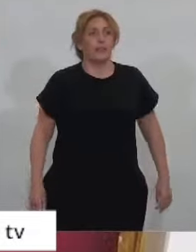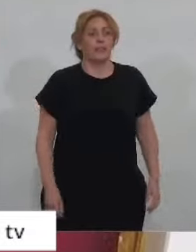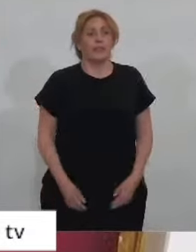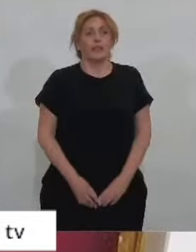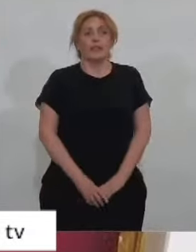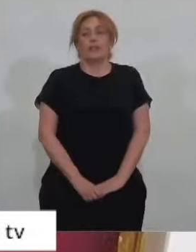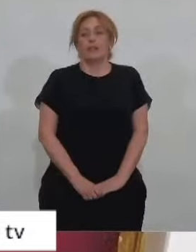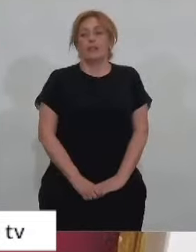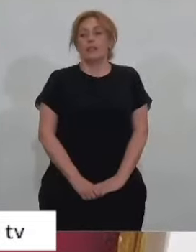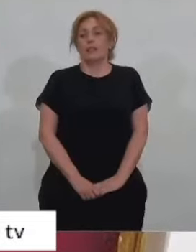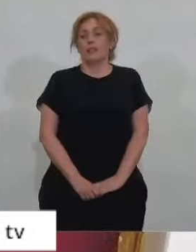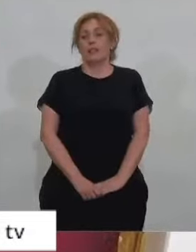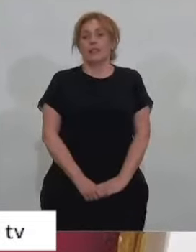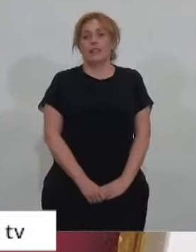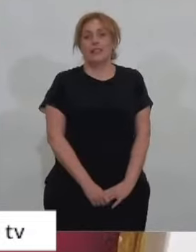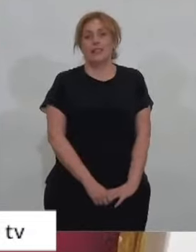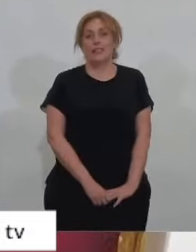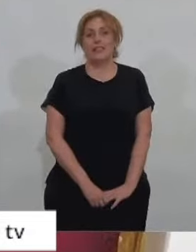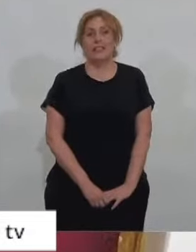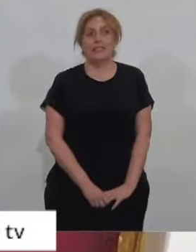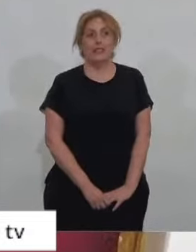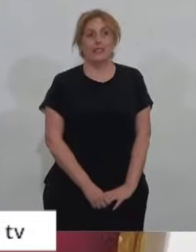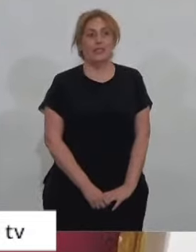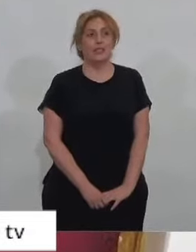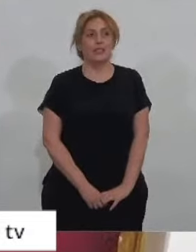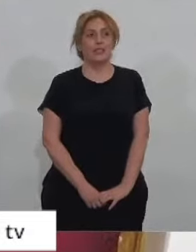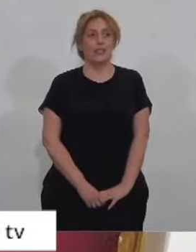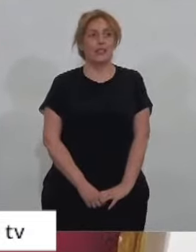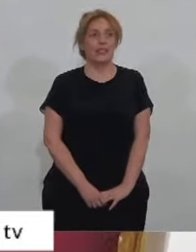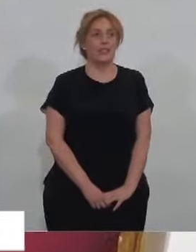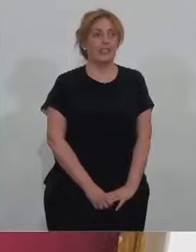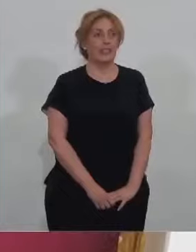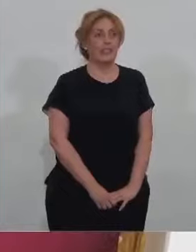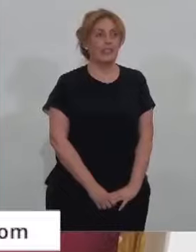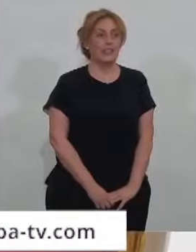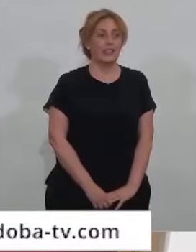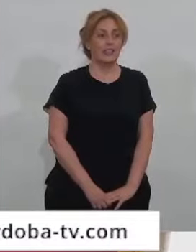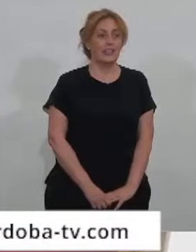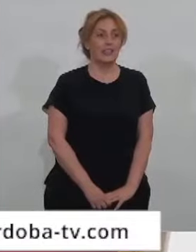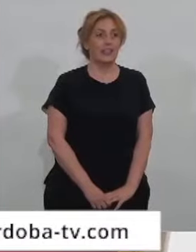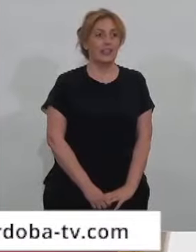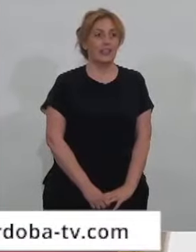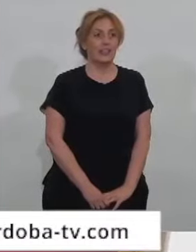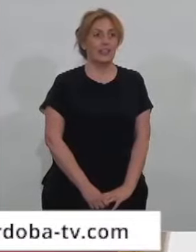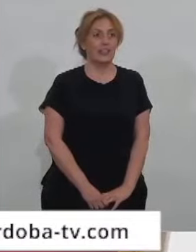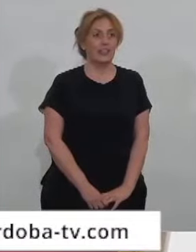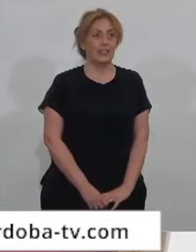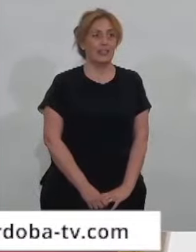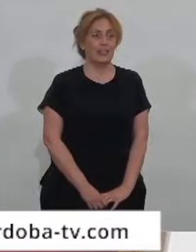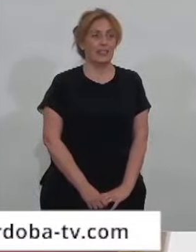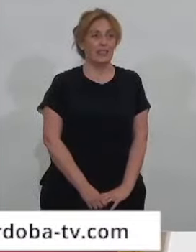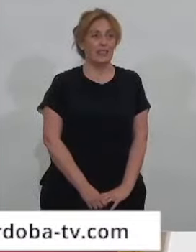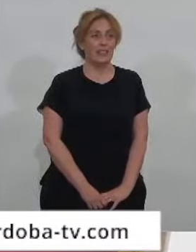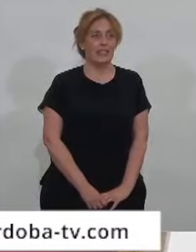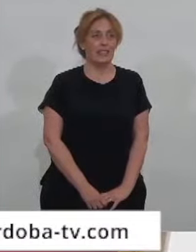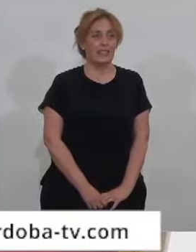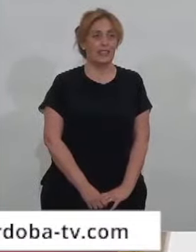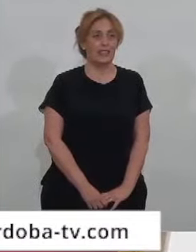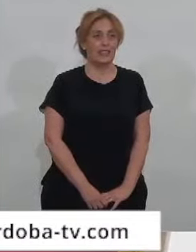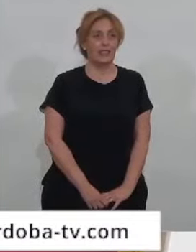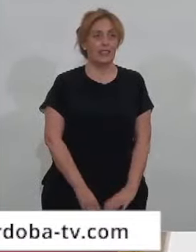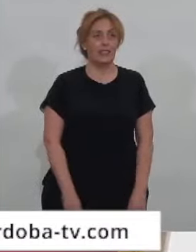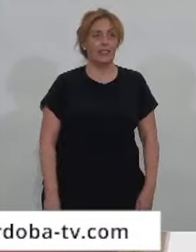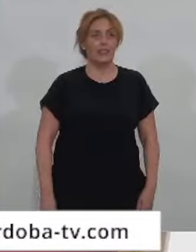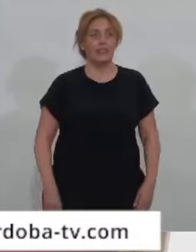Gracias, señor presidente. Bueno, voy a comenzar con el tema de lo que la referencia que me ha hecho, la reflexión con